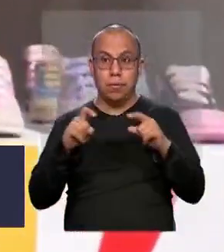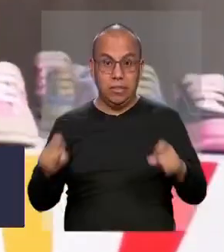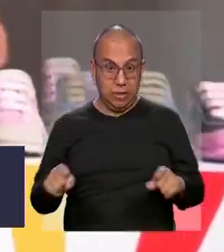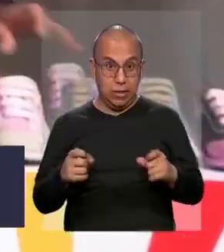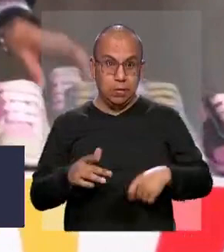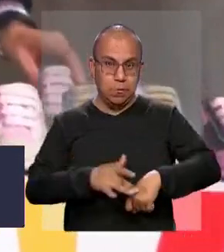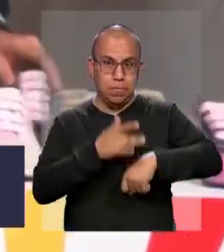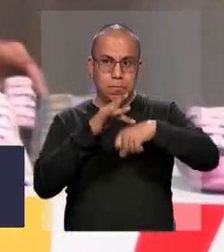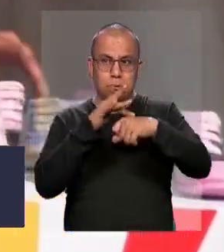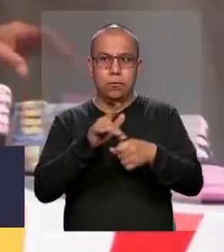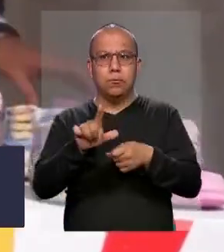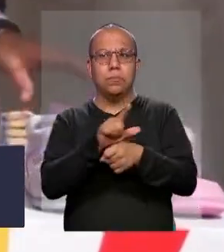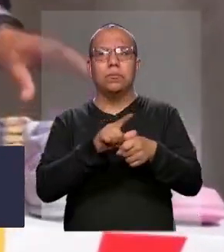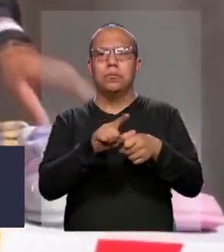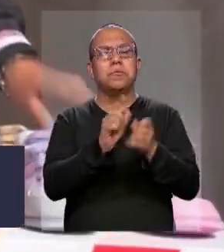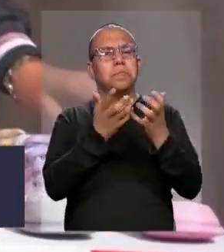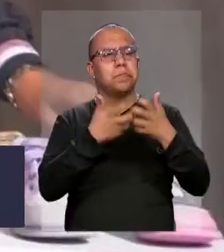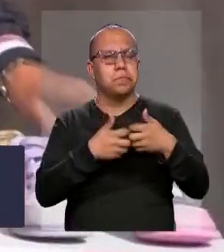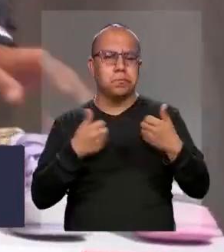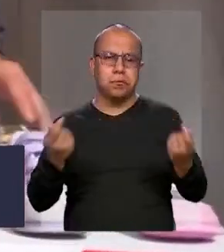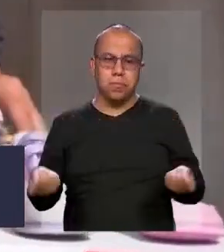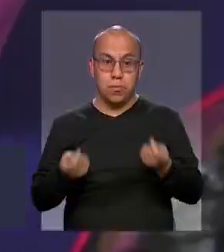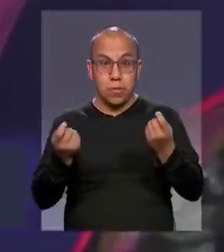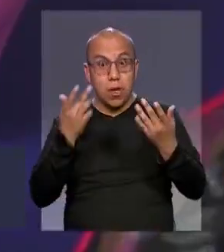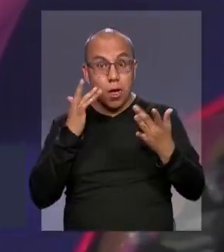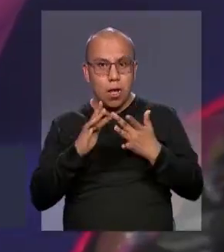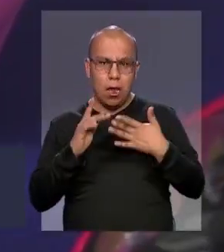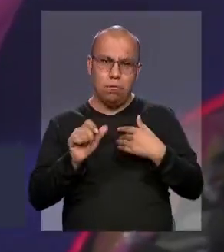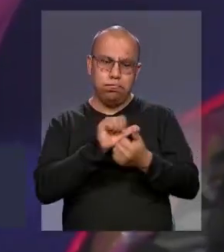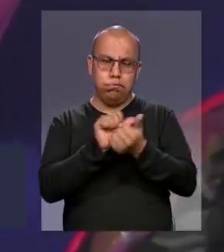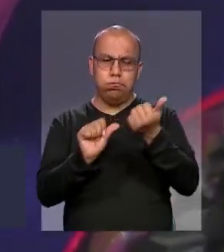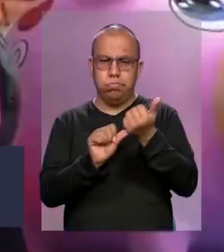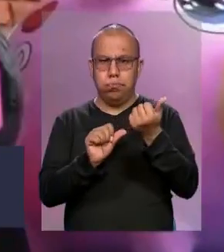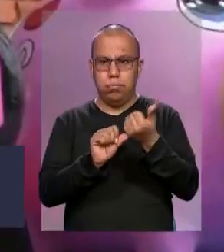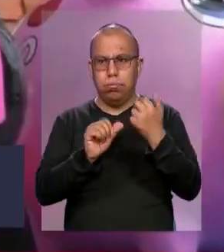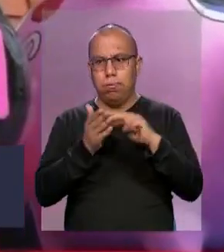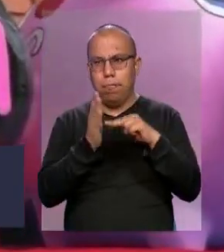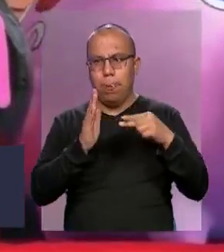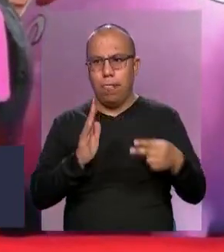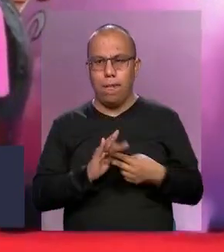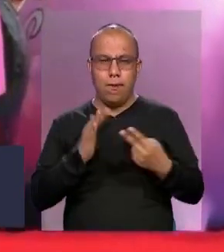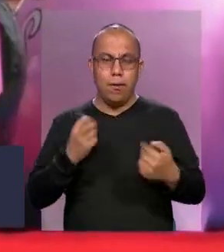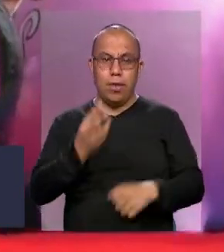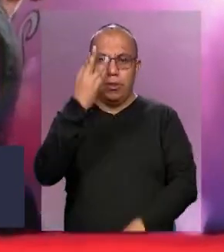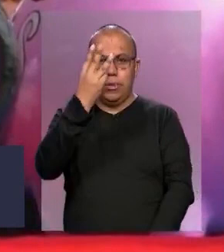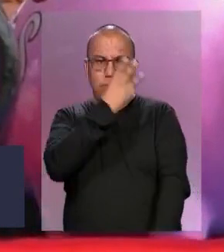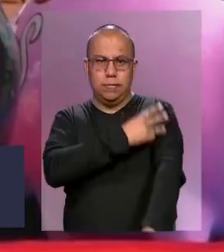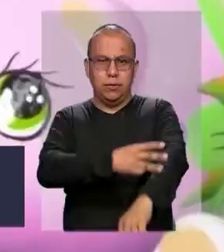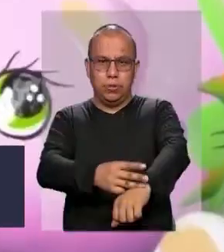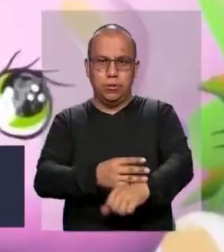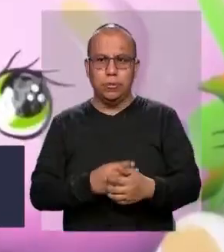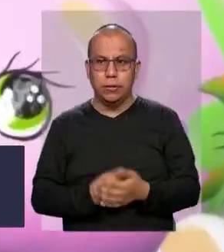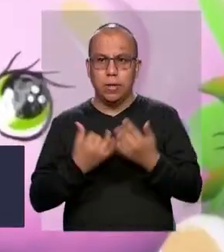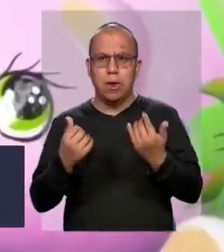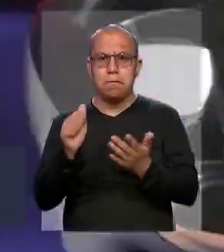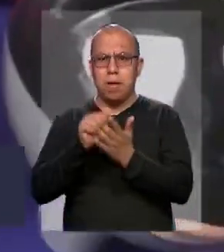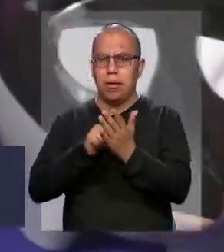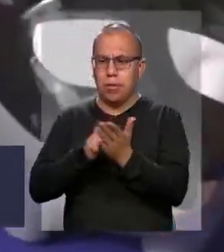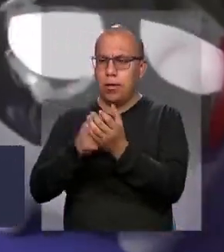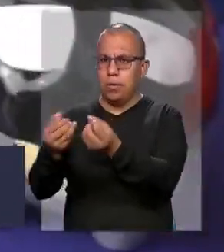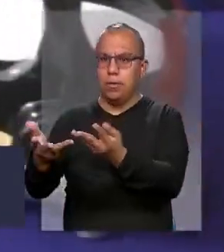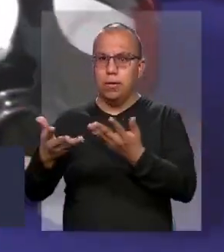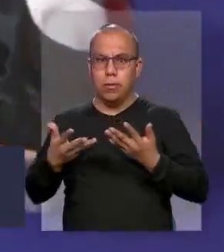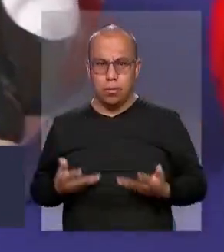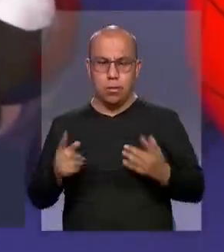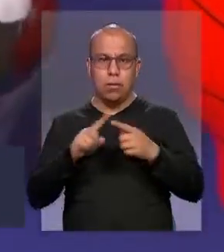Impulso Local se busca fortalecer los micronegocios y brindarles asistencia técnica y capitalización por hasta 3 millones de pesos. Materia prima, lo que